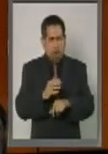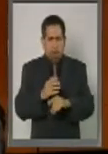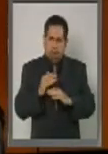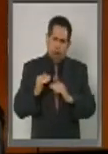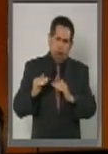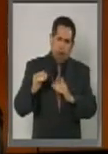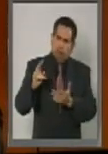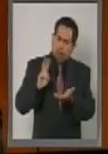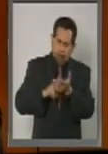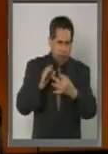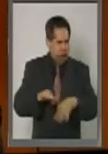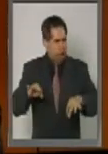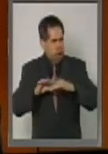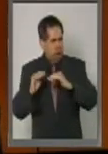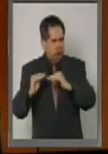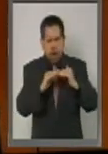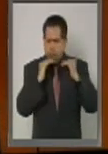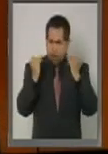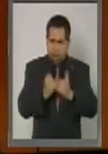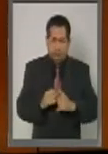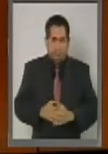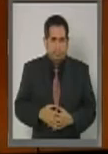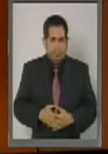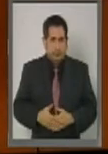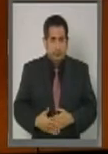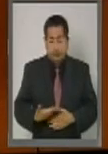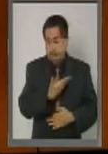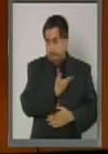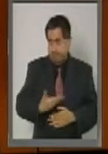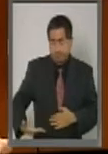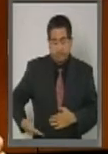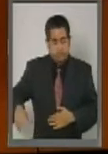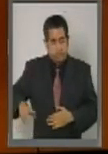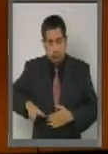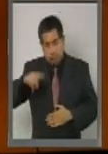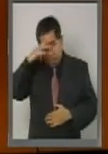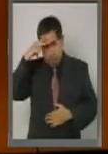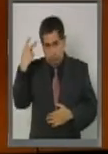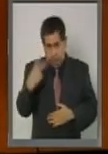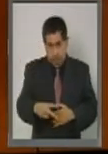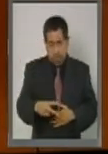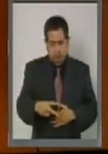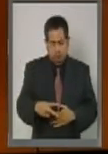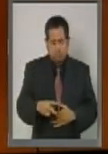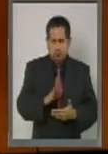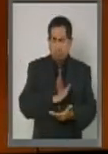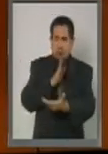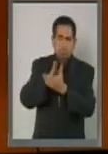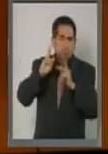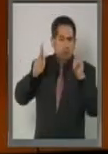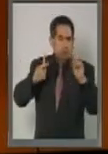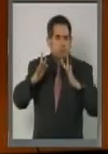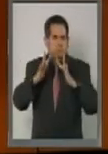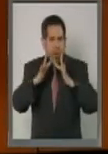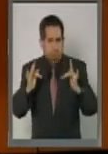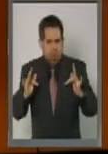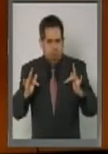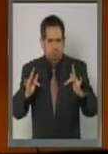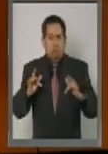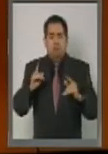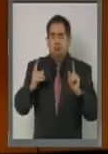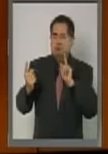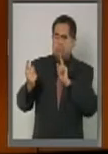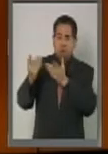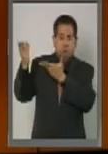intereses comunes. El presidente de los Estados Unidos mexicanos realizó visita de trabajo a Francia, recibió a los